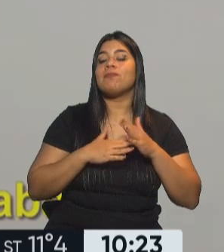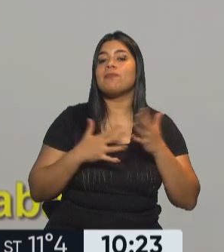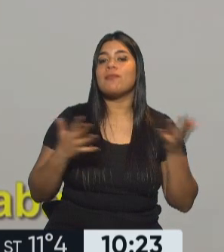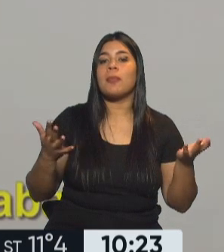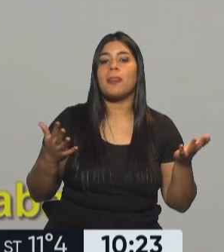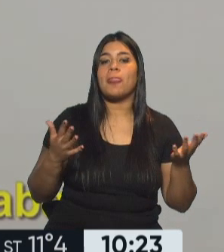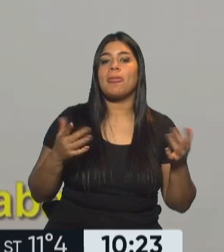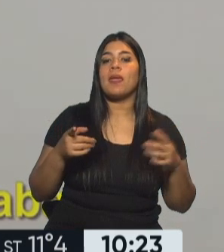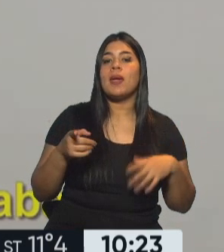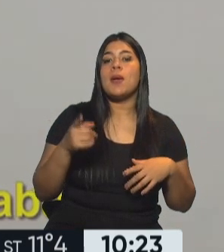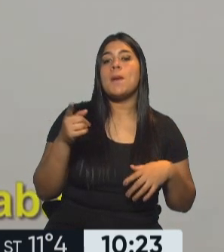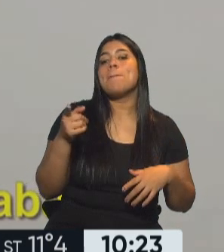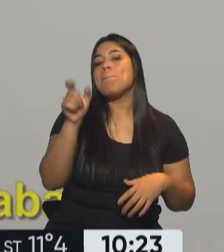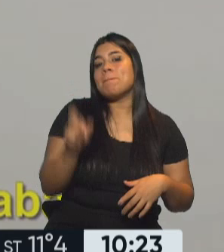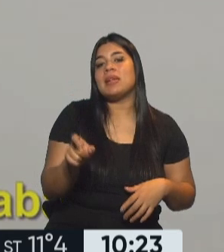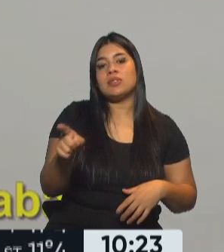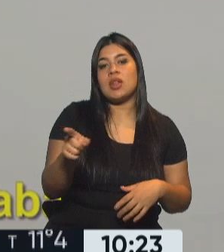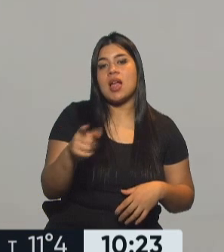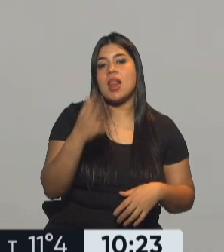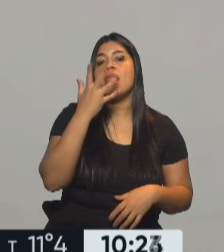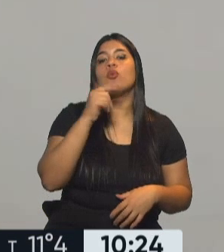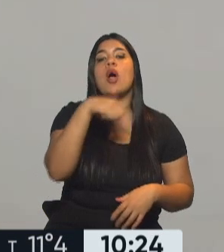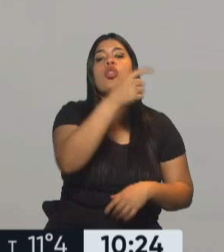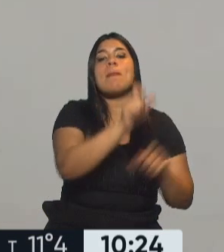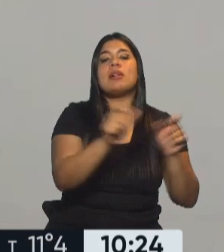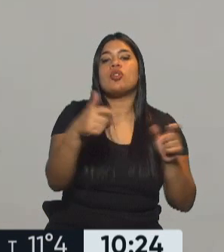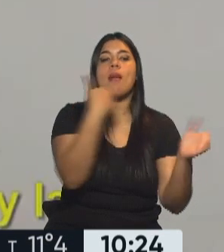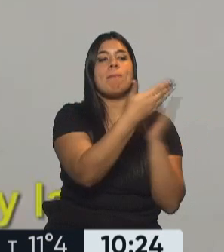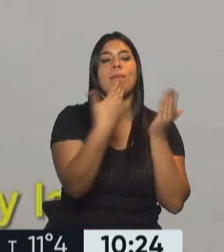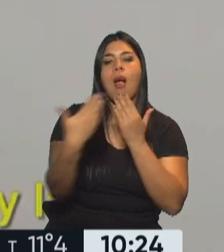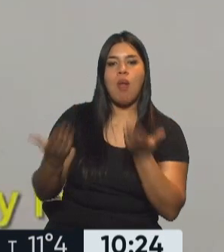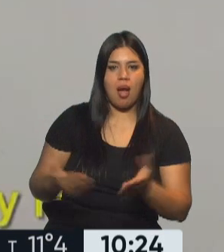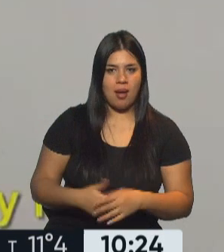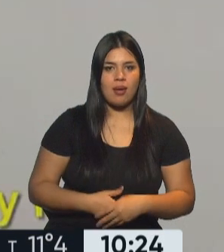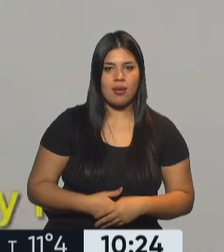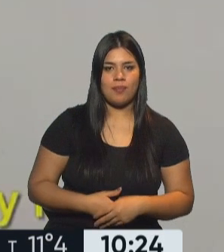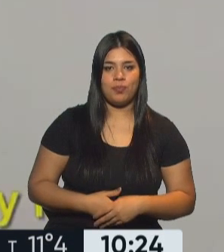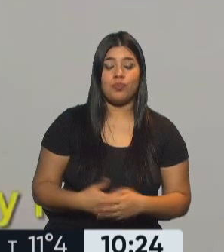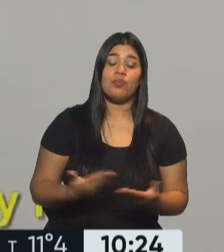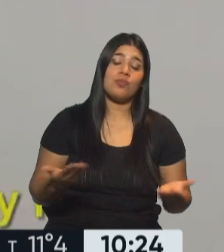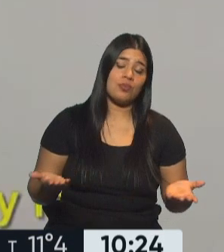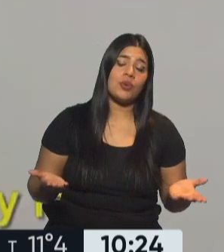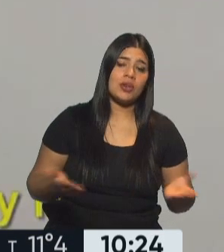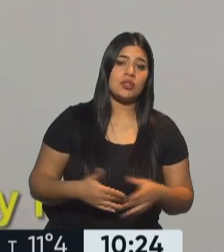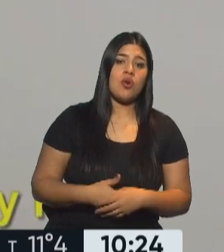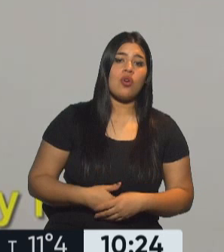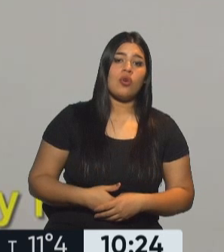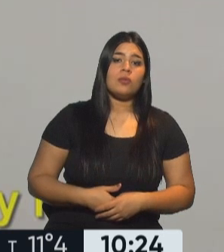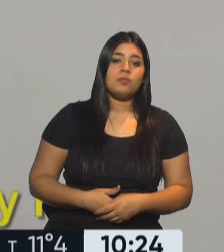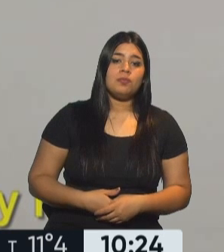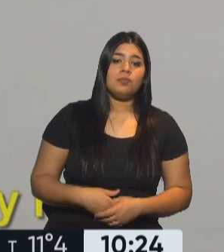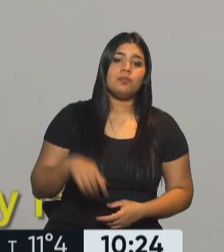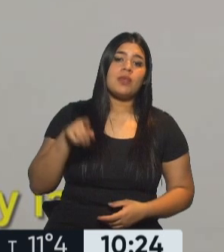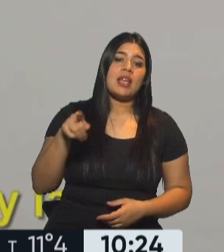era una persona que le gustaba mucho interactuar con las otras personas. Probablemente por eso ella era